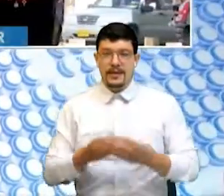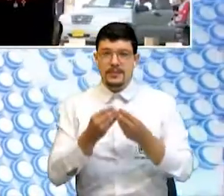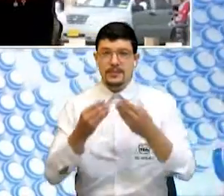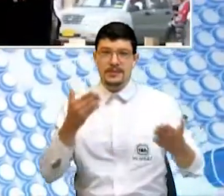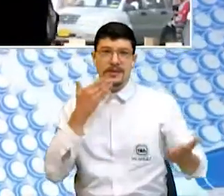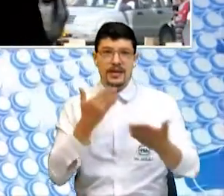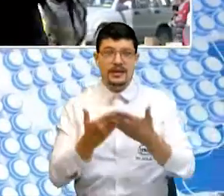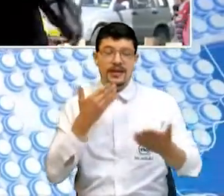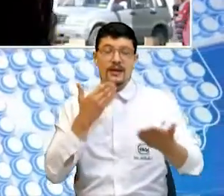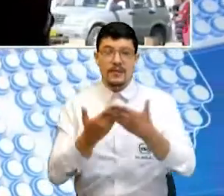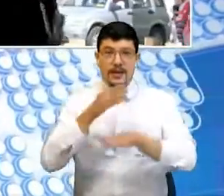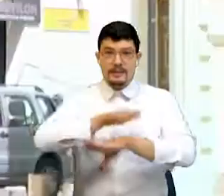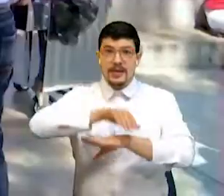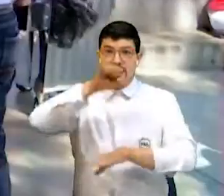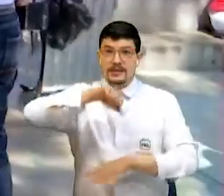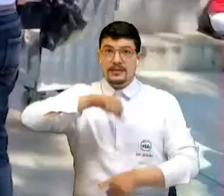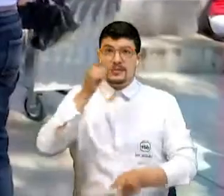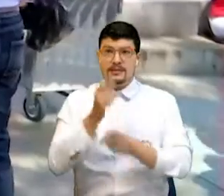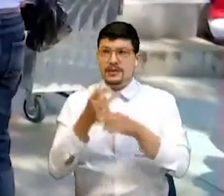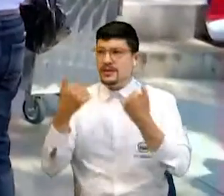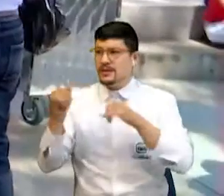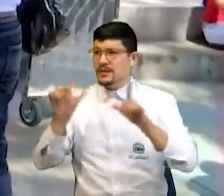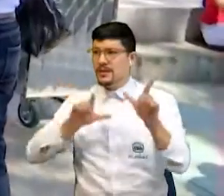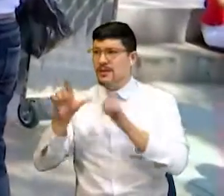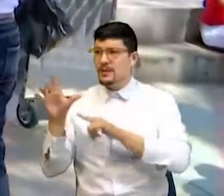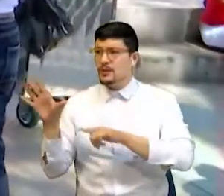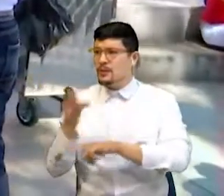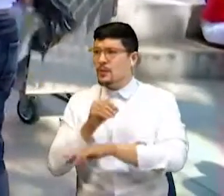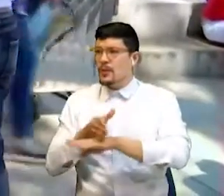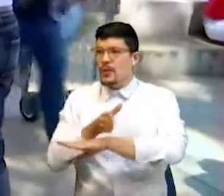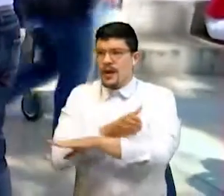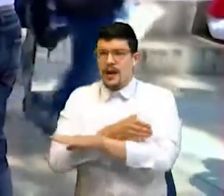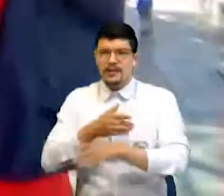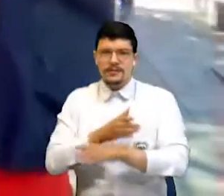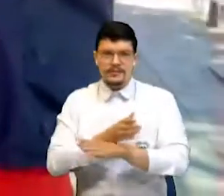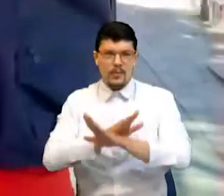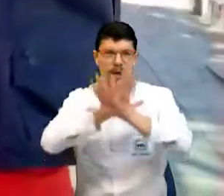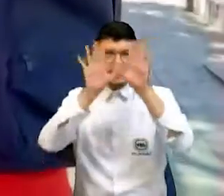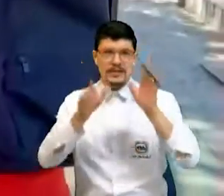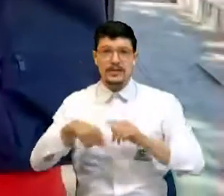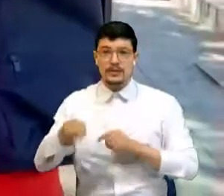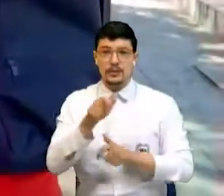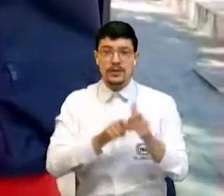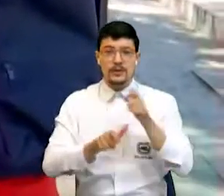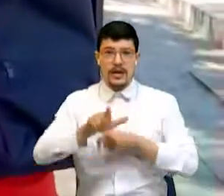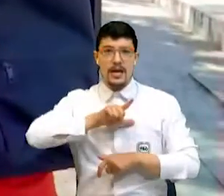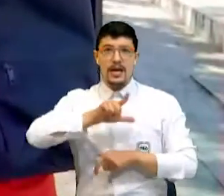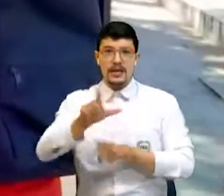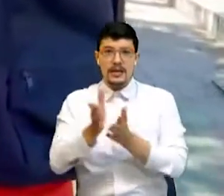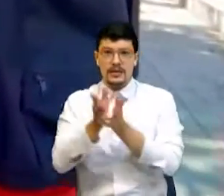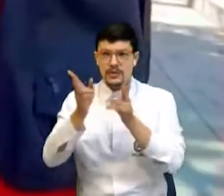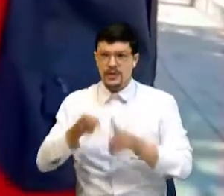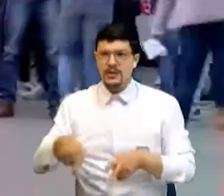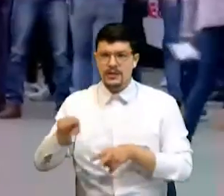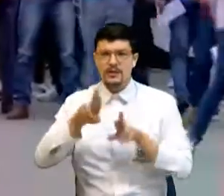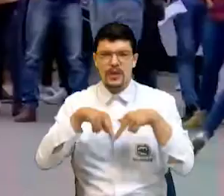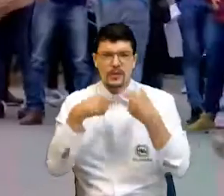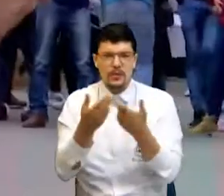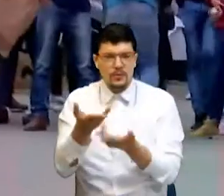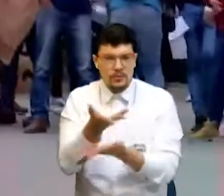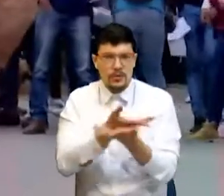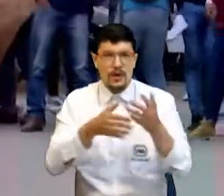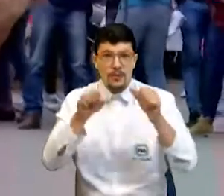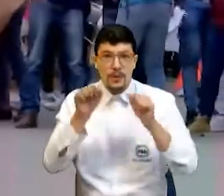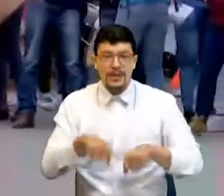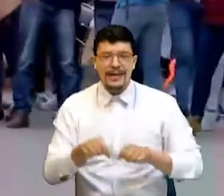Gracias, buenas tardes. Así es, pues está todo listo. Desde la mañana los líderes estudiantiles se han reunido con las autoridades para garantizar los